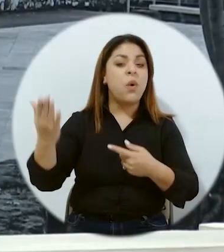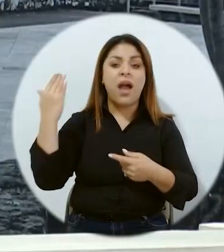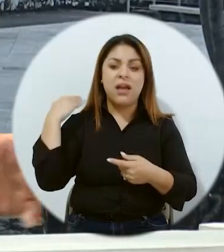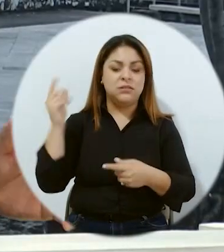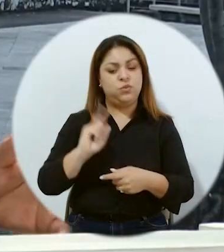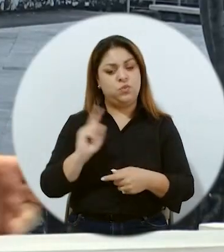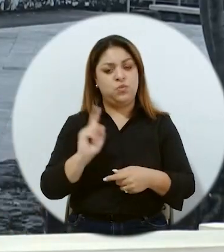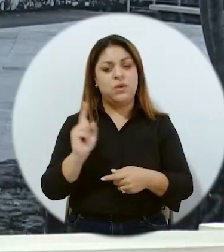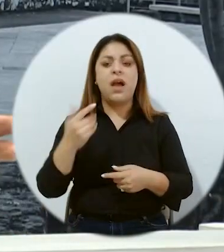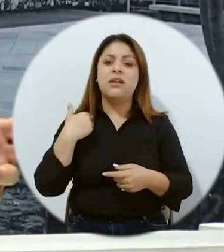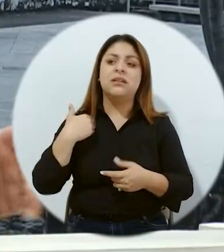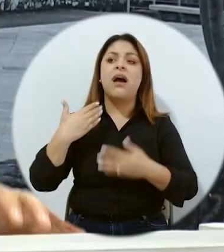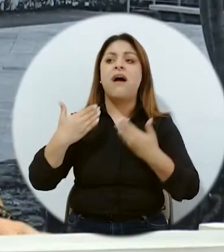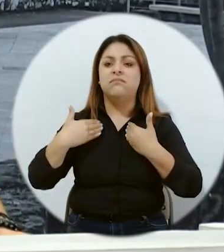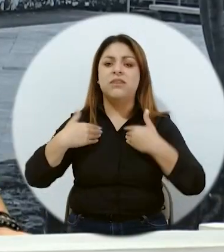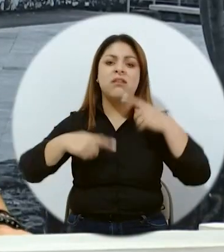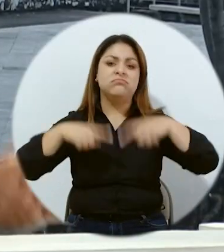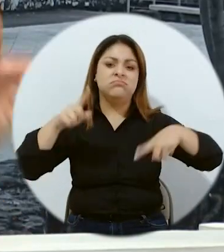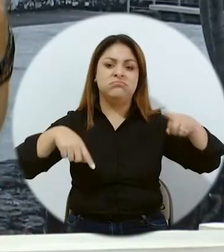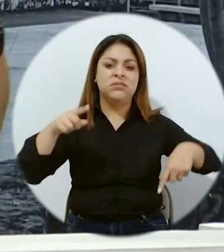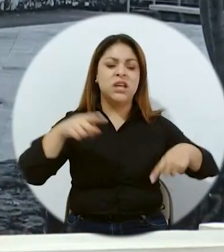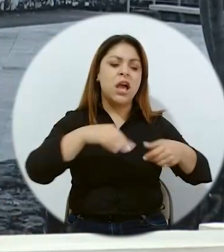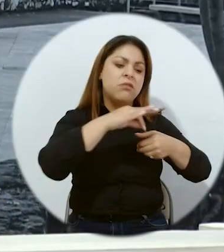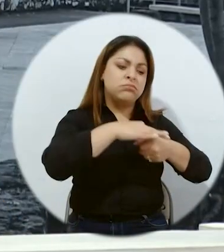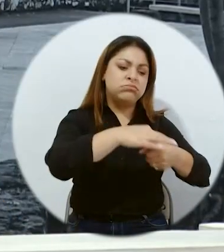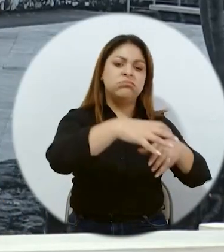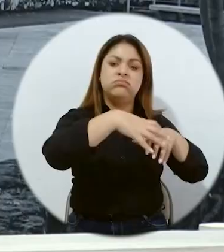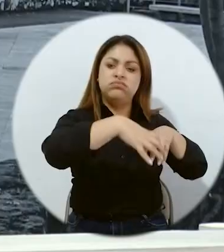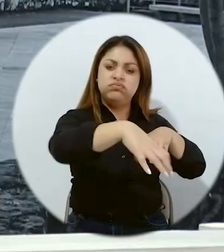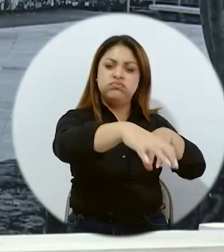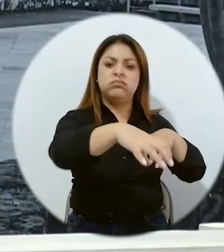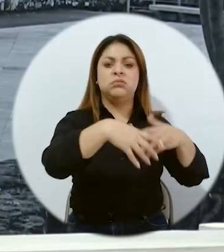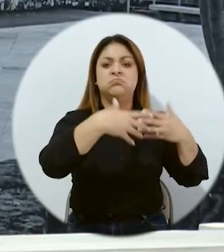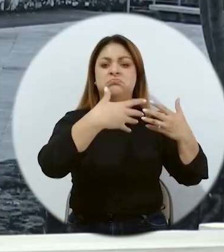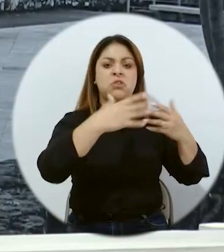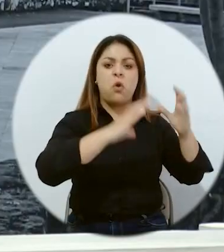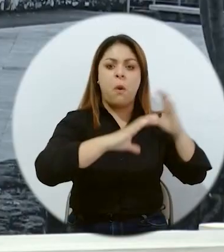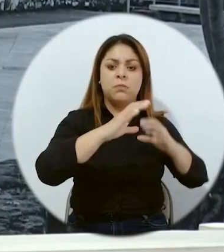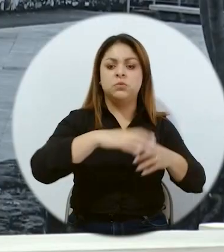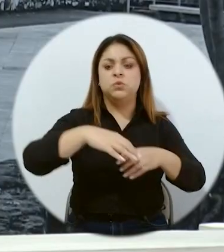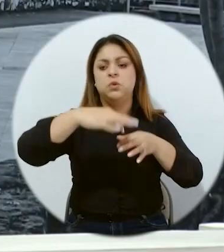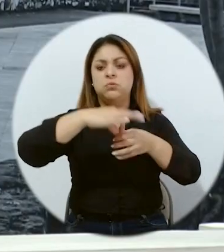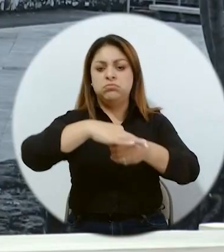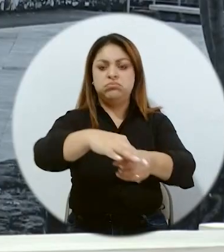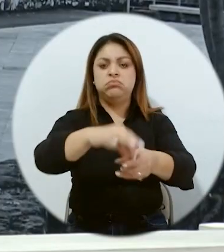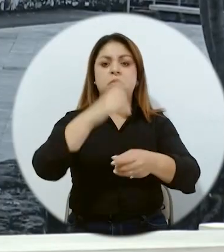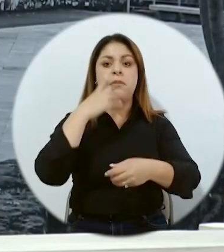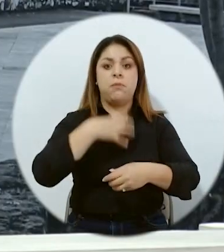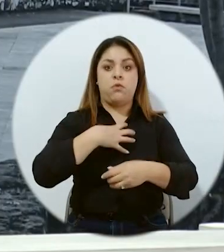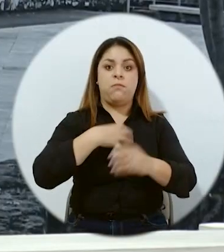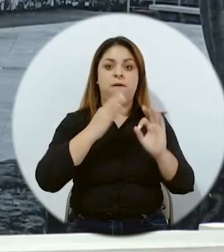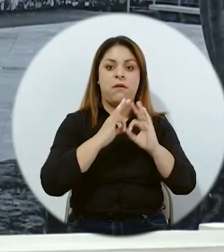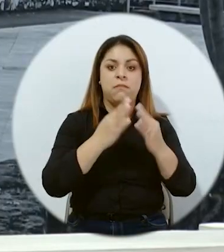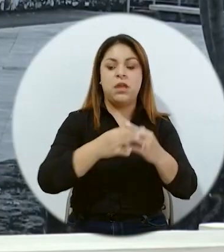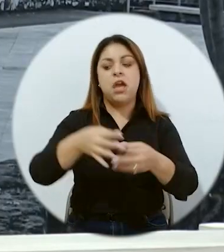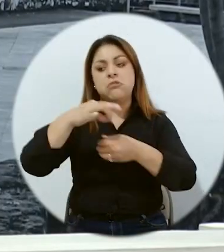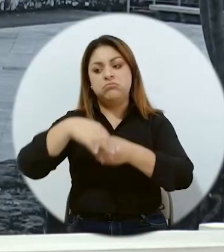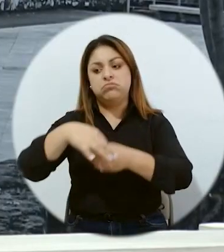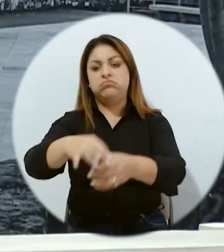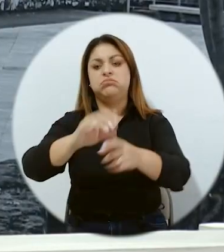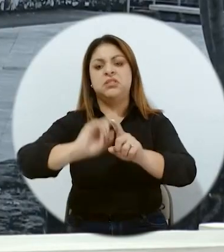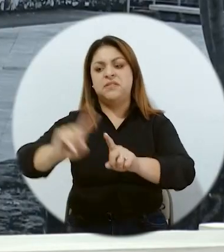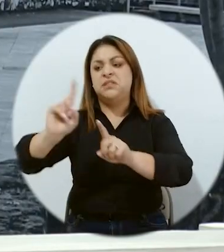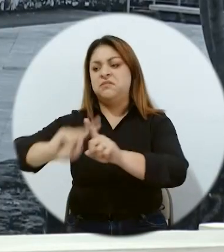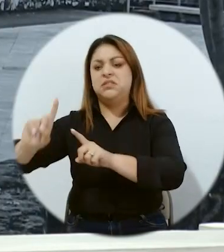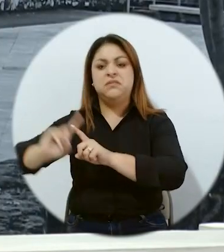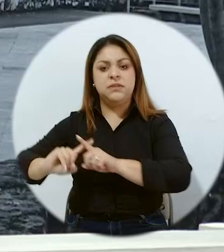tenía de todo un poco, digámoslo así, ¿no? Una parte se destinaba a la comercialización, otra parte al consumo familiar. Y